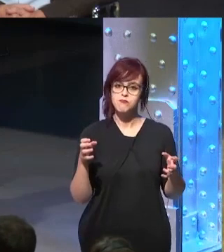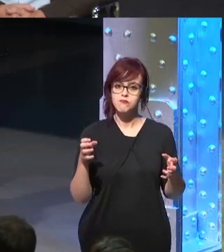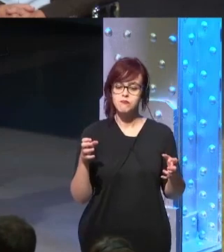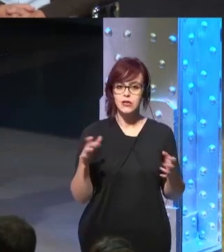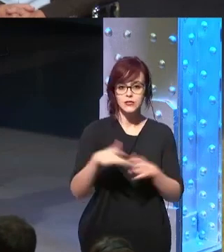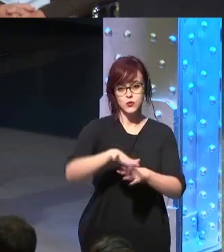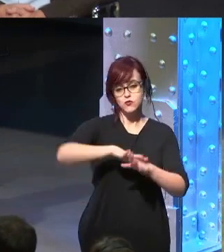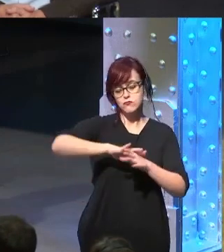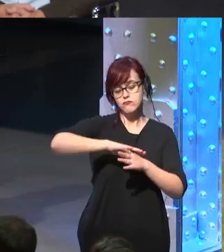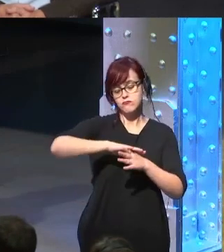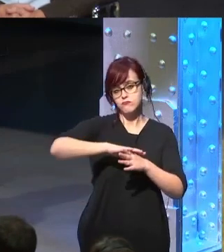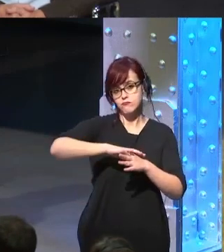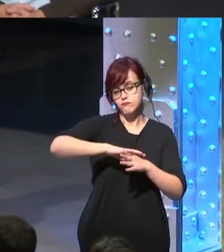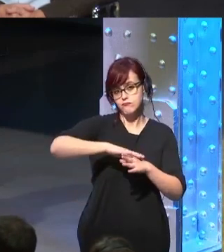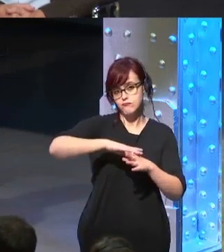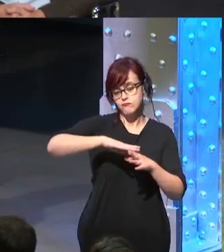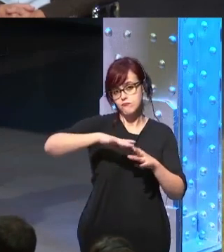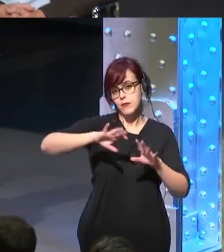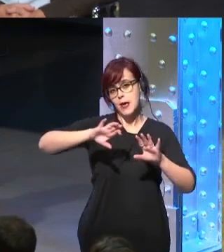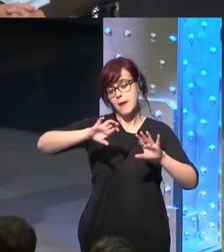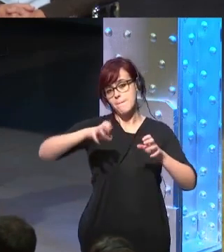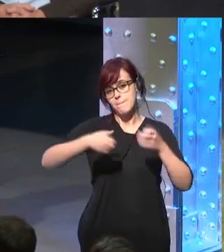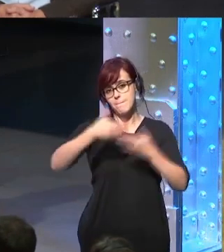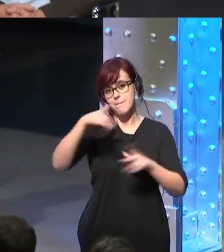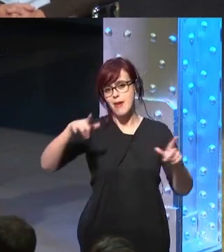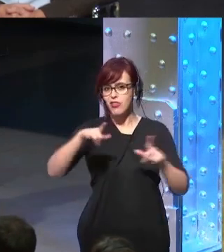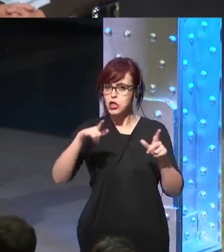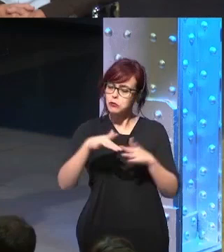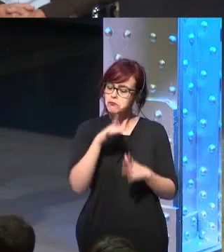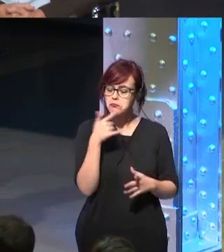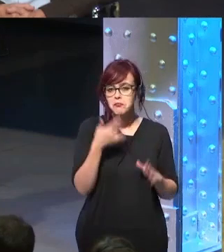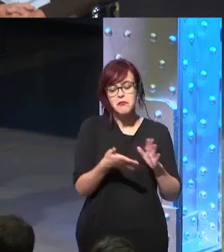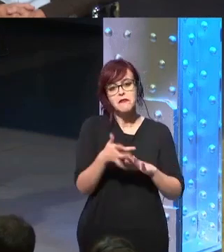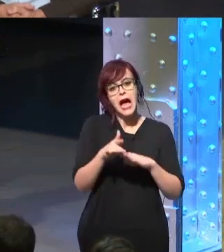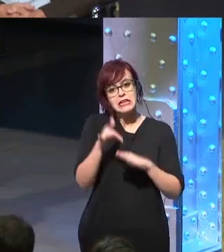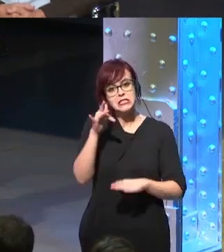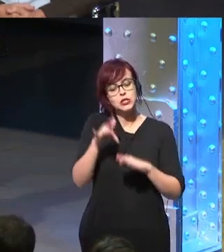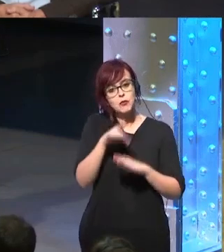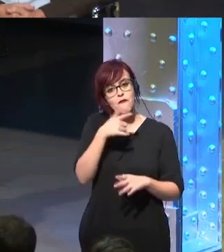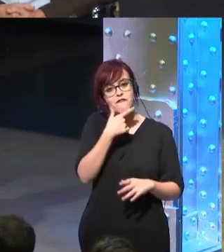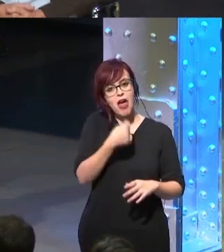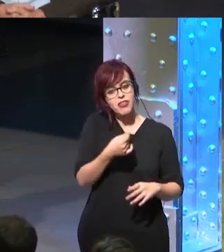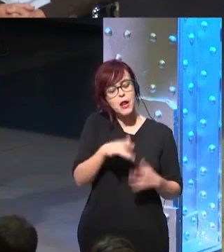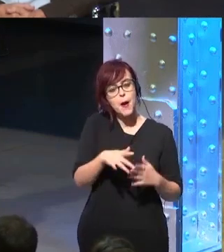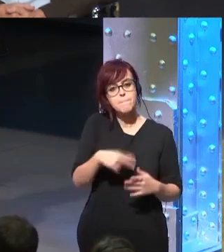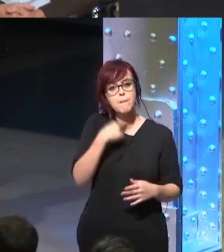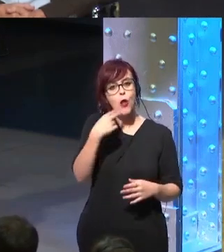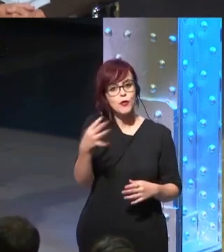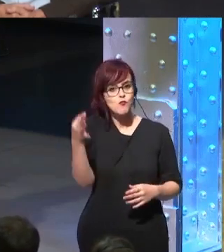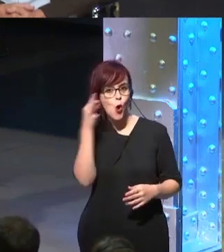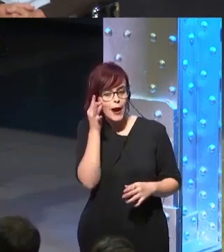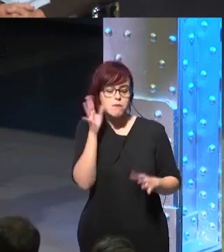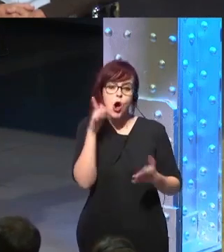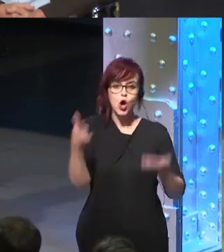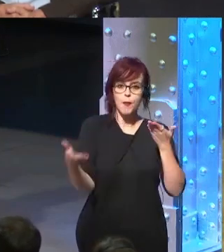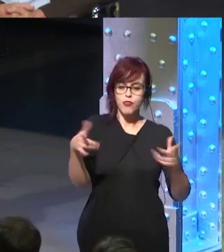un medio que yo creo que ha sido mucho más sensible y más receptivo a la voz de las mujeres, mucho más que la televisión al